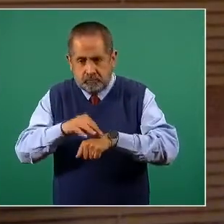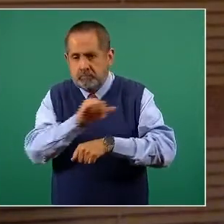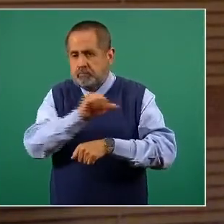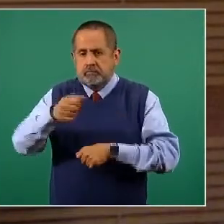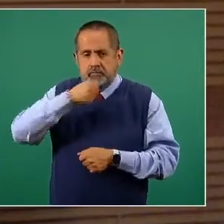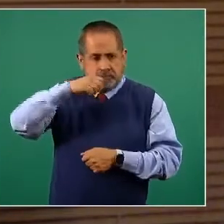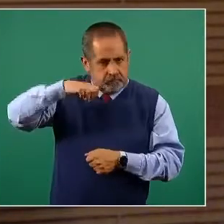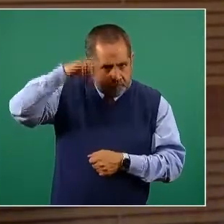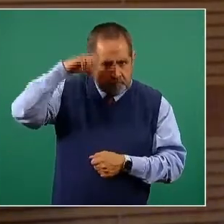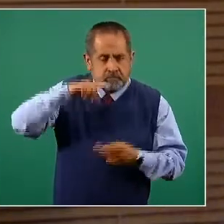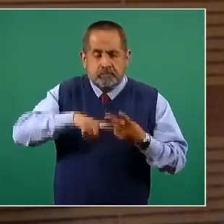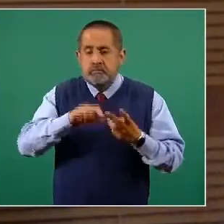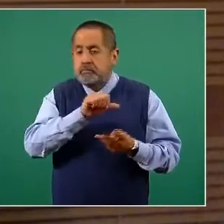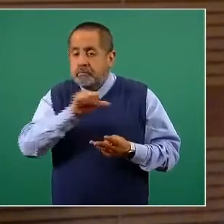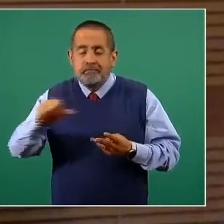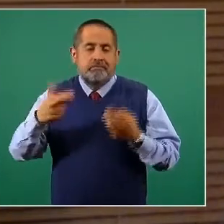sitios